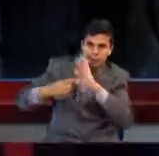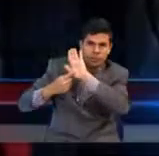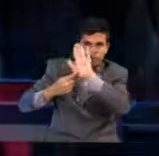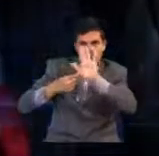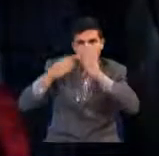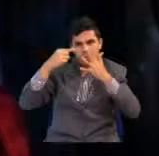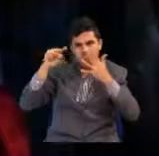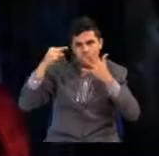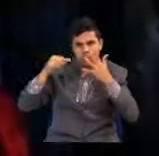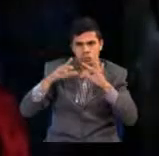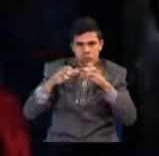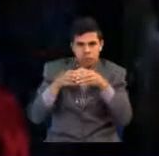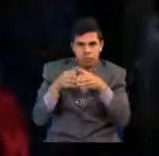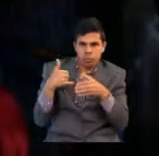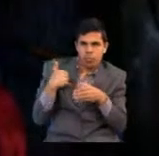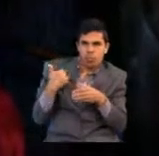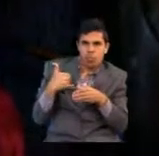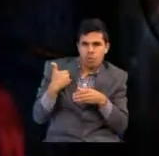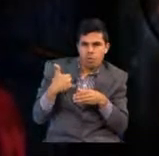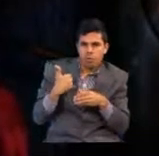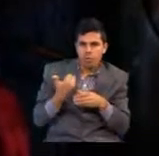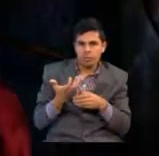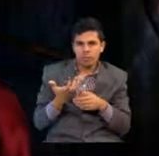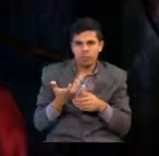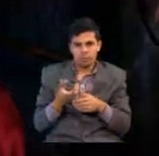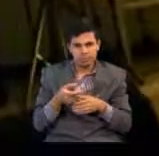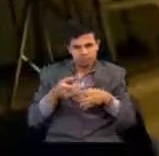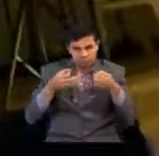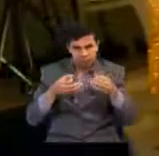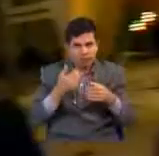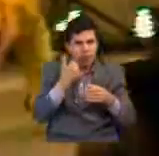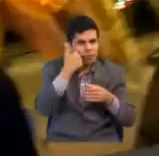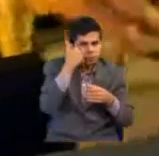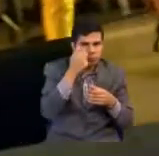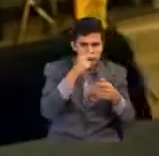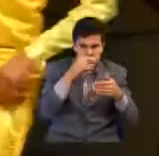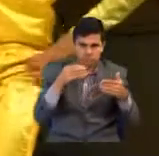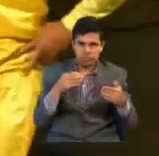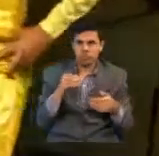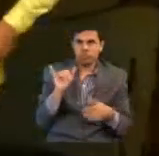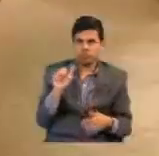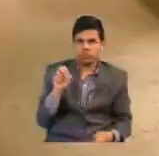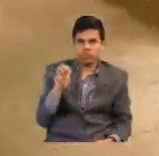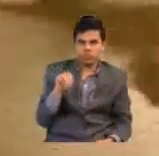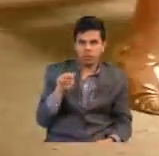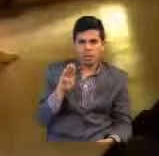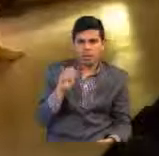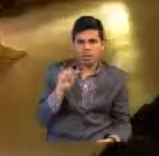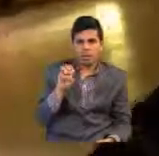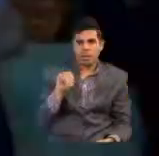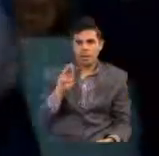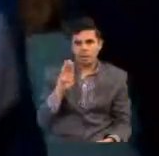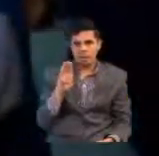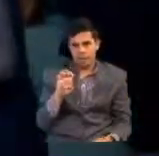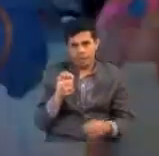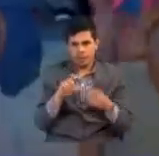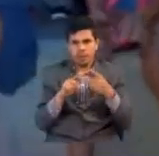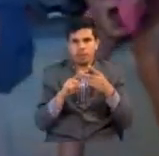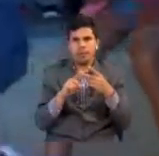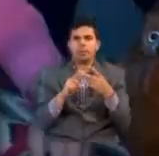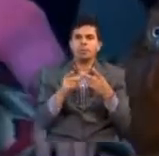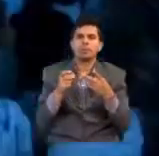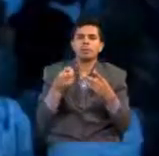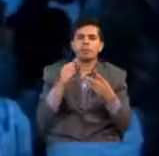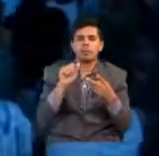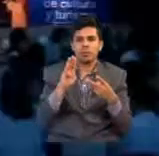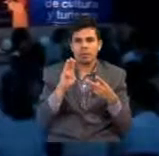de sus semilleros, de sus grupos juveniles y también de sus grupos de adultos. Yambambé, Salsa al Barrio, la Escuela de Salsa Martín